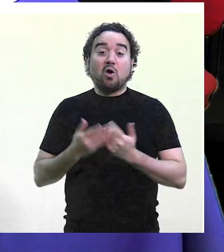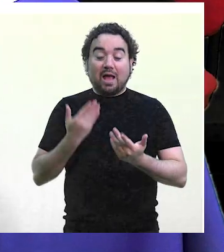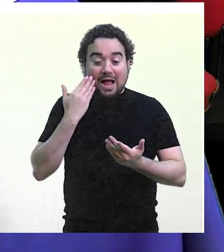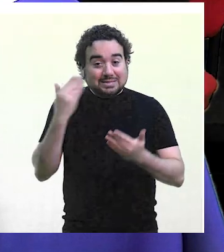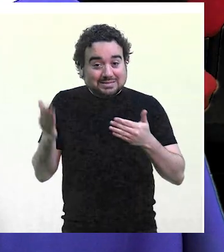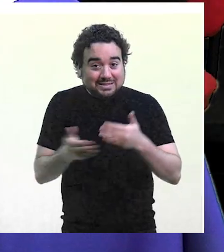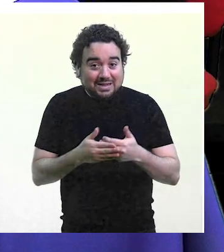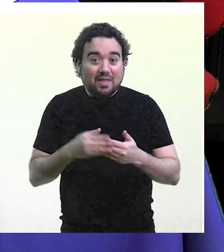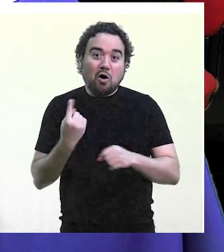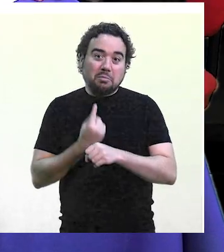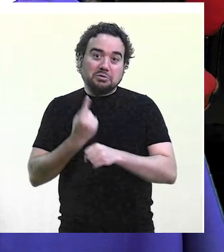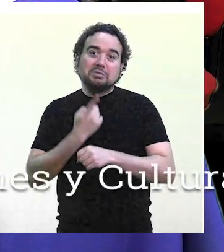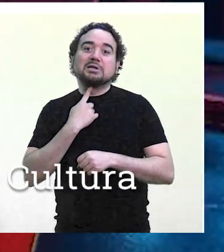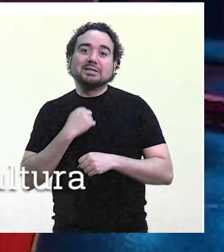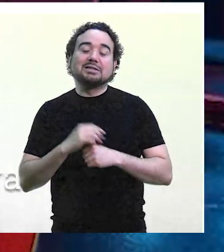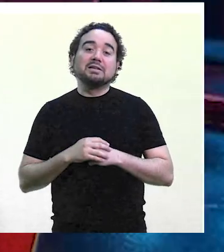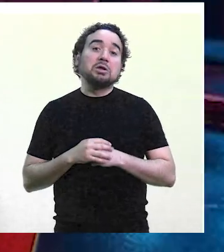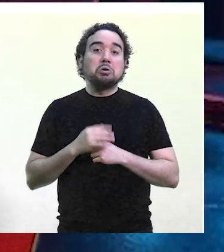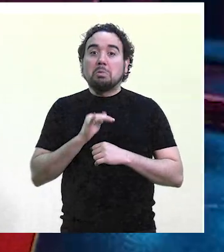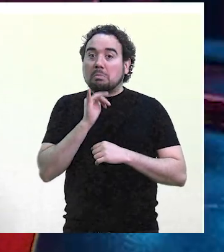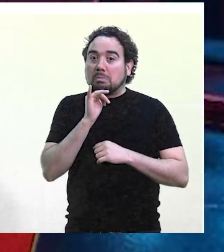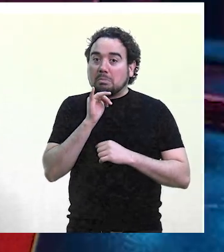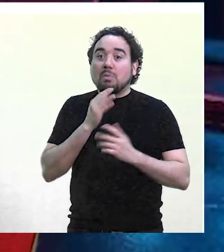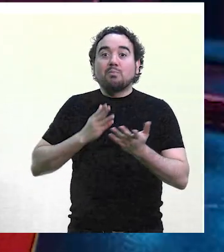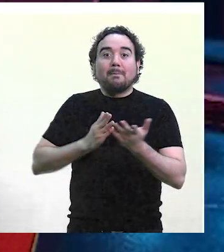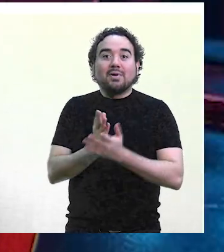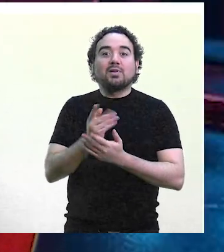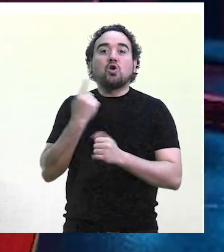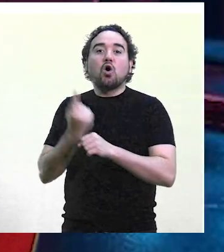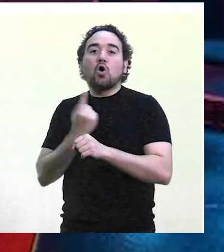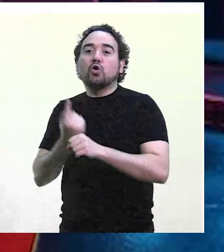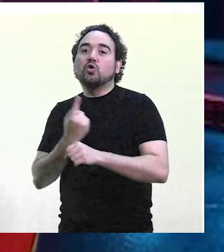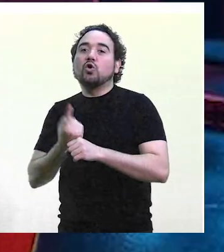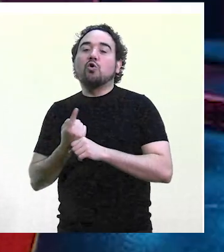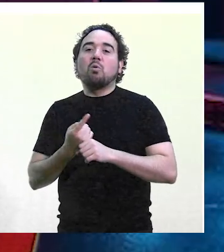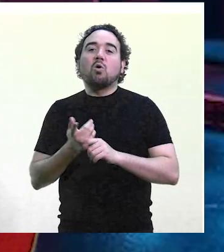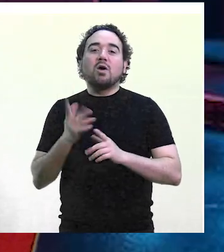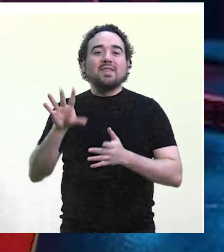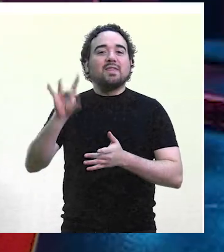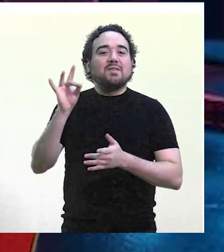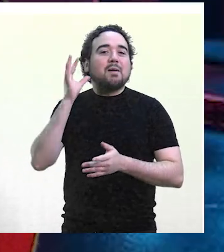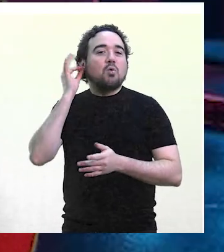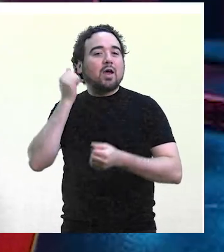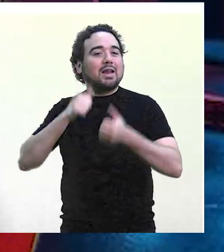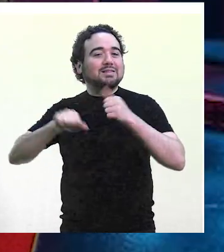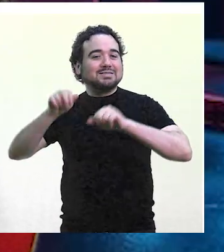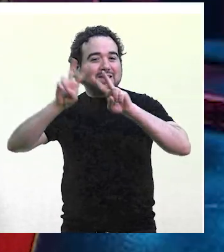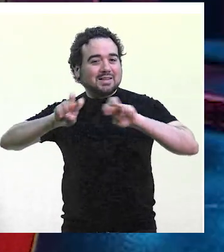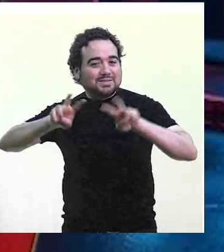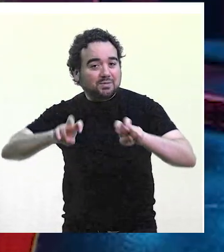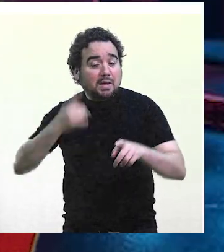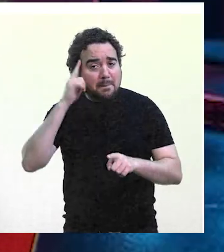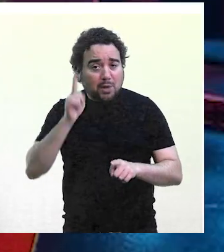país. Bueno, para ir cerrando esta parte de la conversación súper interesante, bueno, no sé, al principio nos contó el ejercicio de identificar mujeres